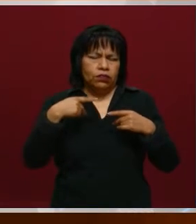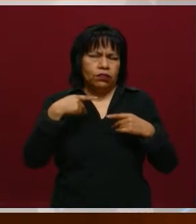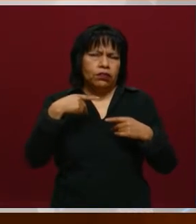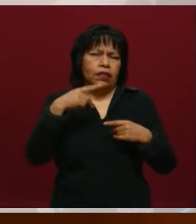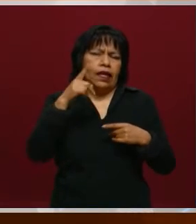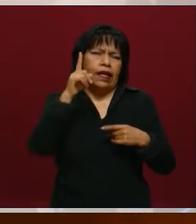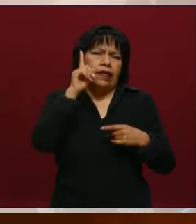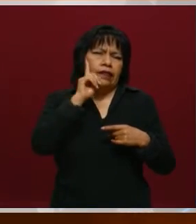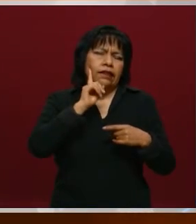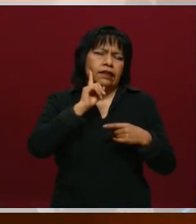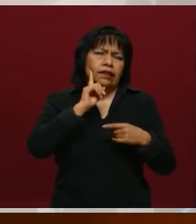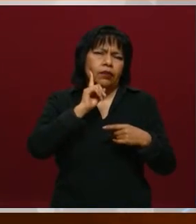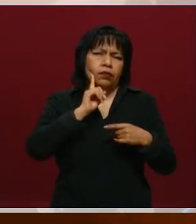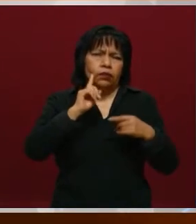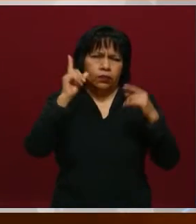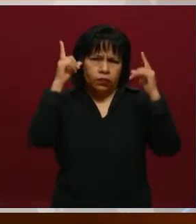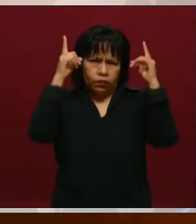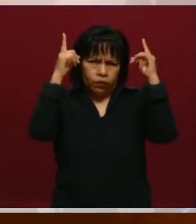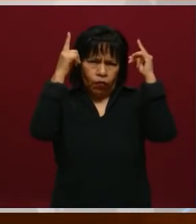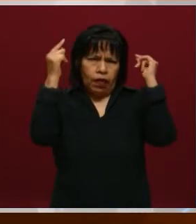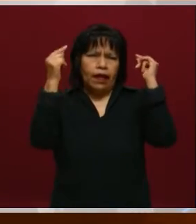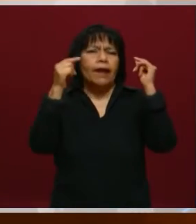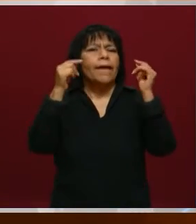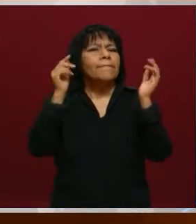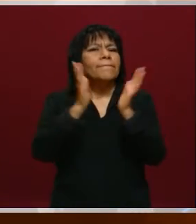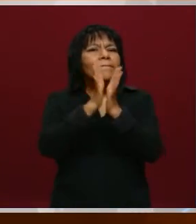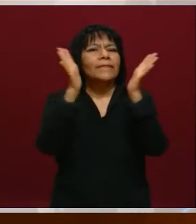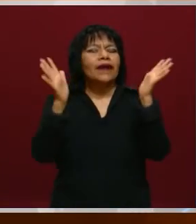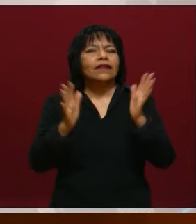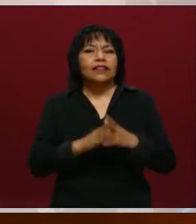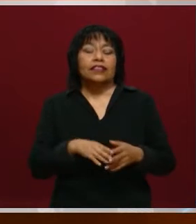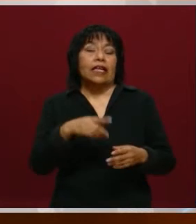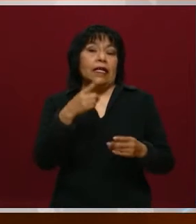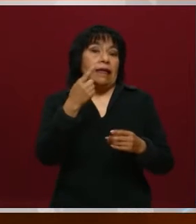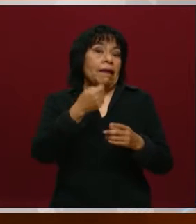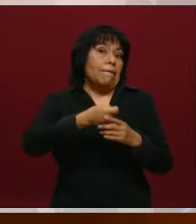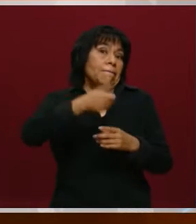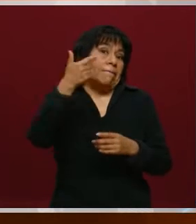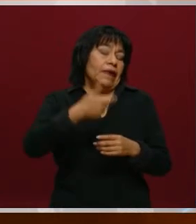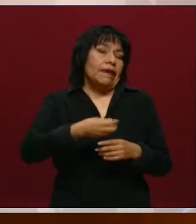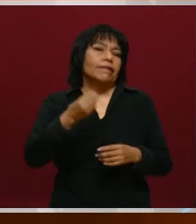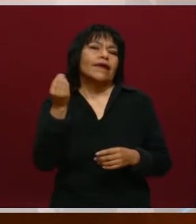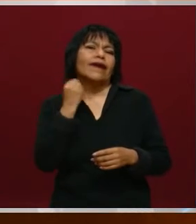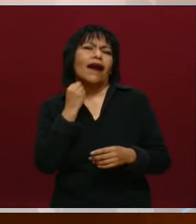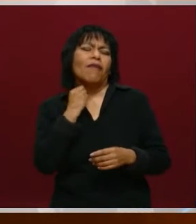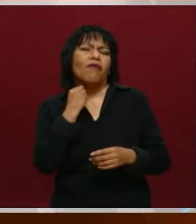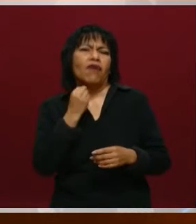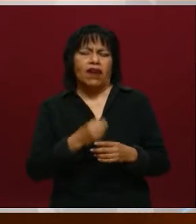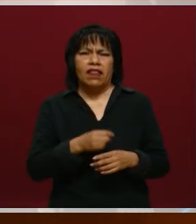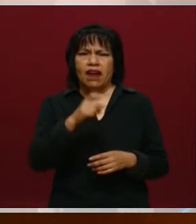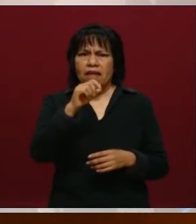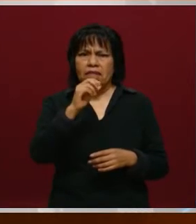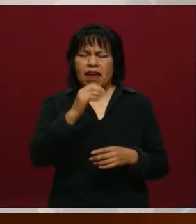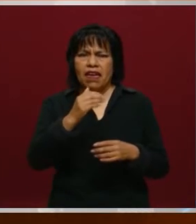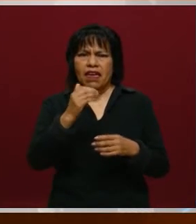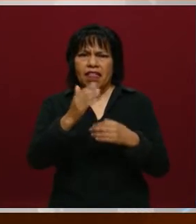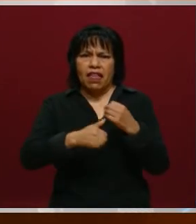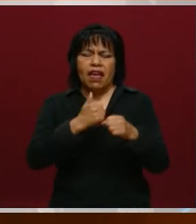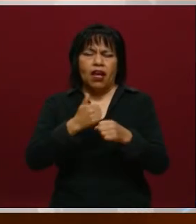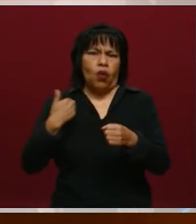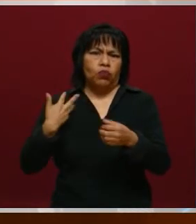licenciada sandoval la primera abogada en méjico y durante 20 años la única entonces bueno esta mujer